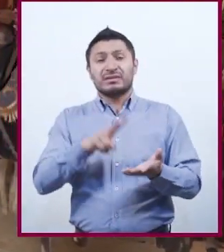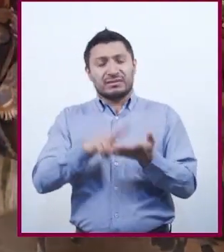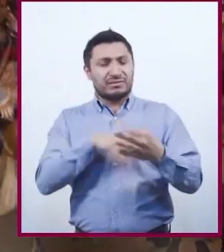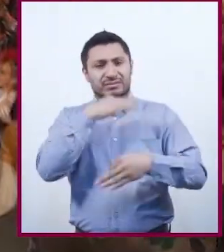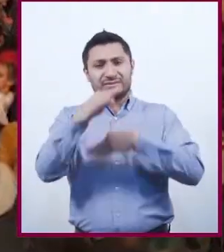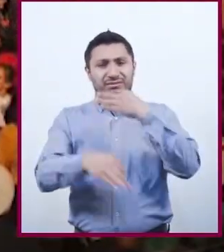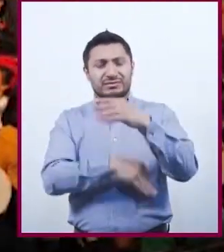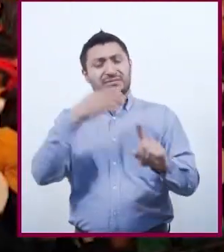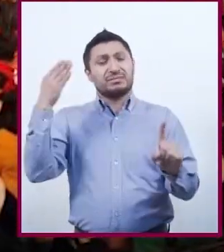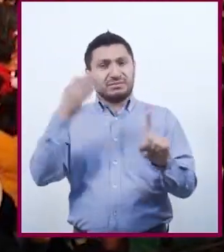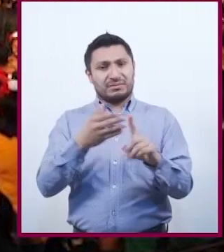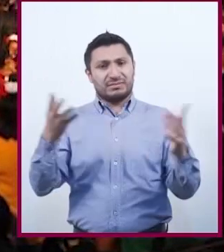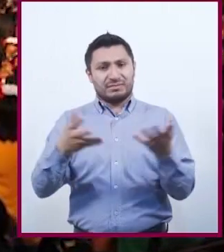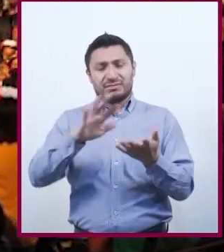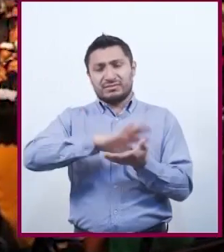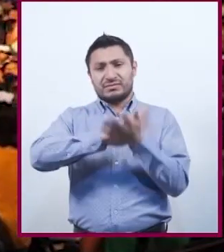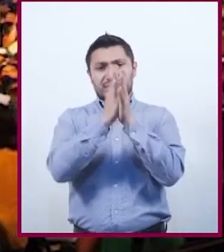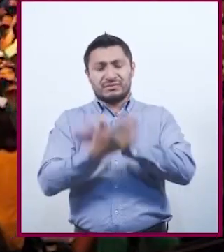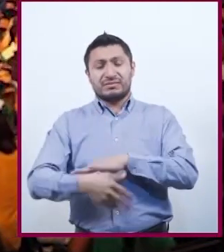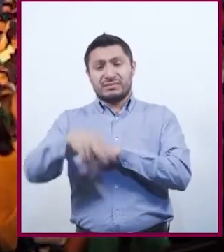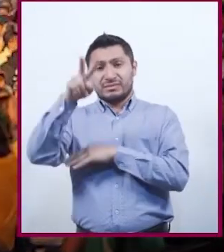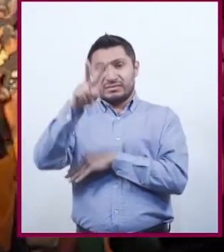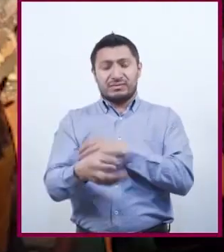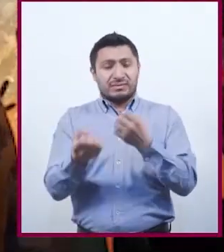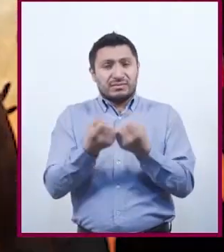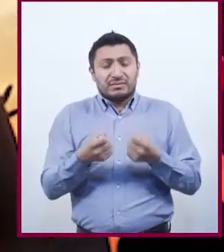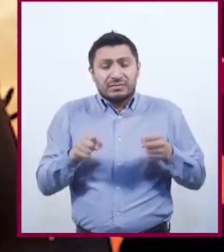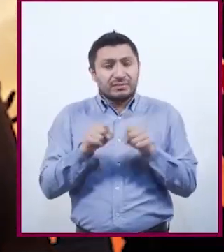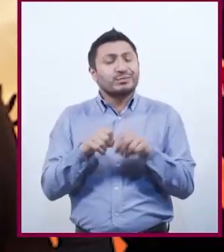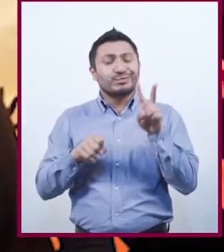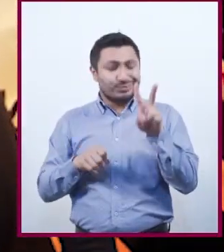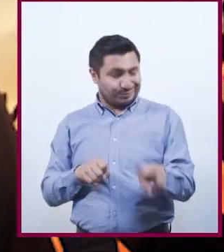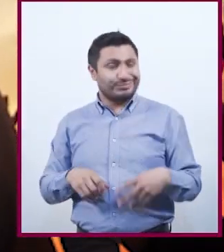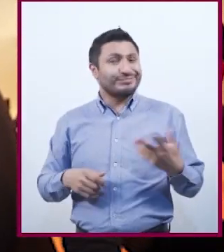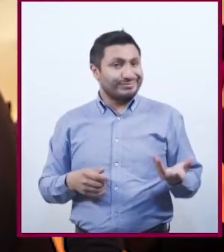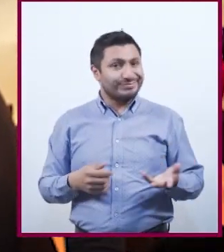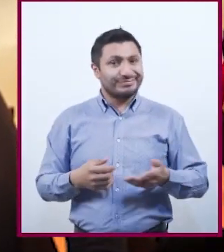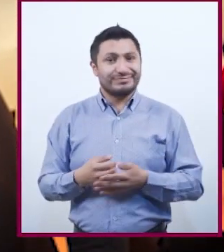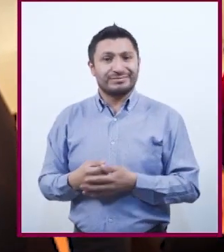Valores que todos buscamos se hagan realidad en nuestra sociedad. ¿Verdad?